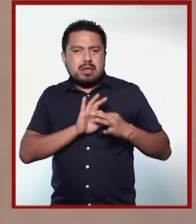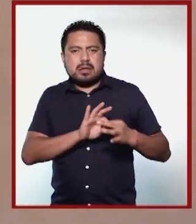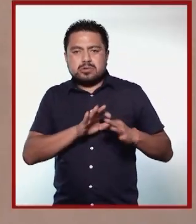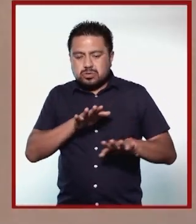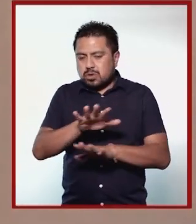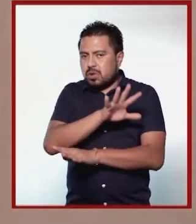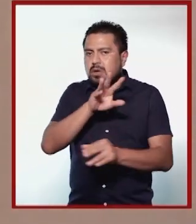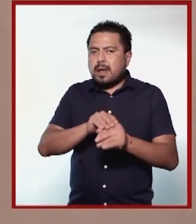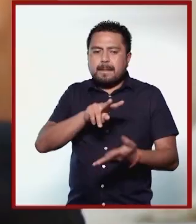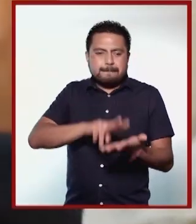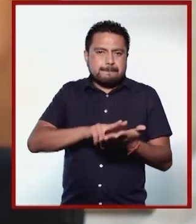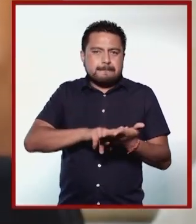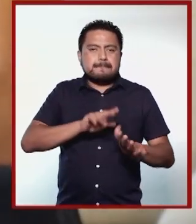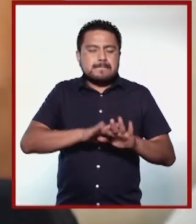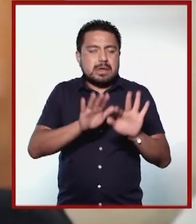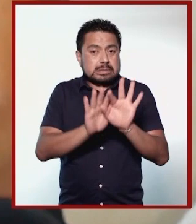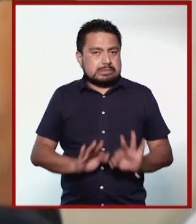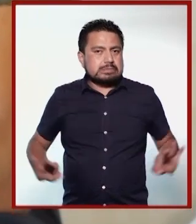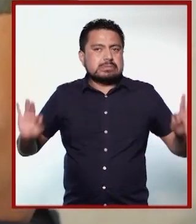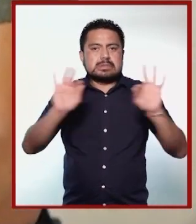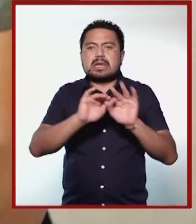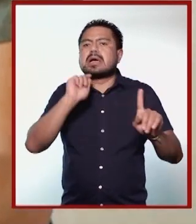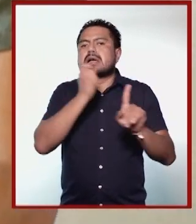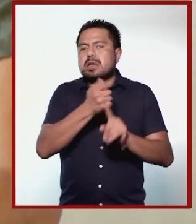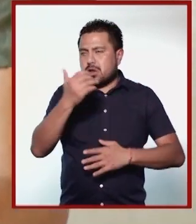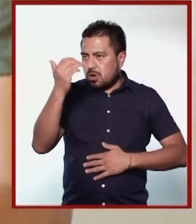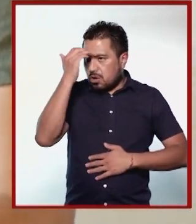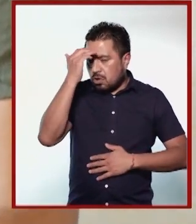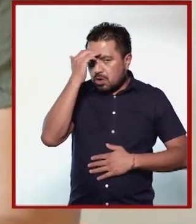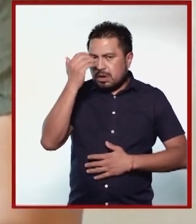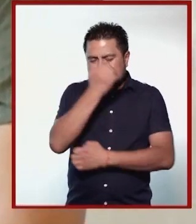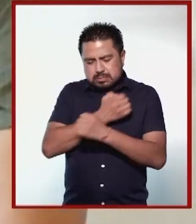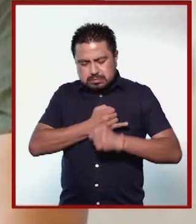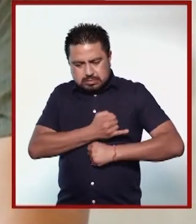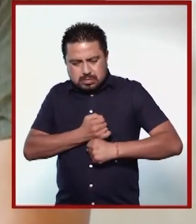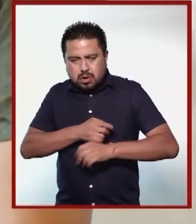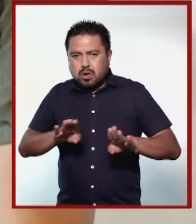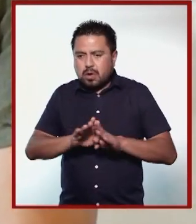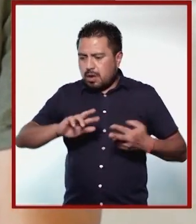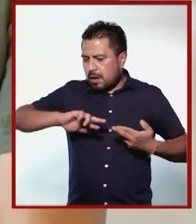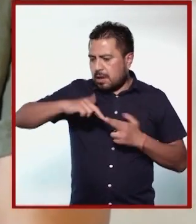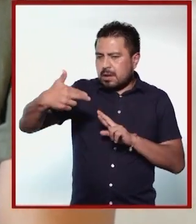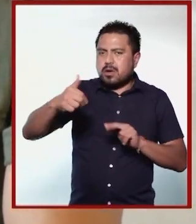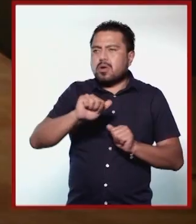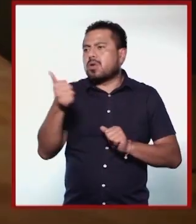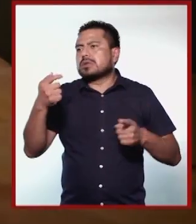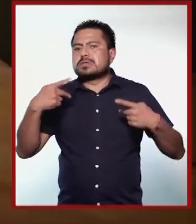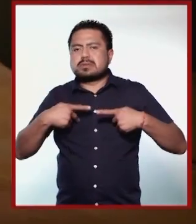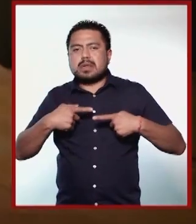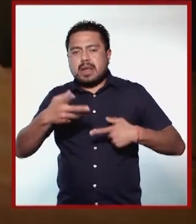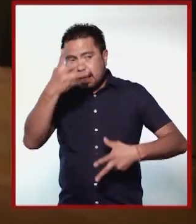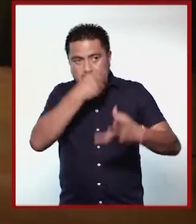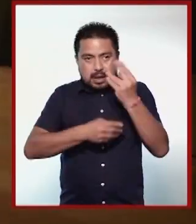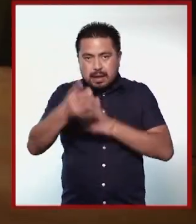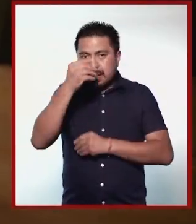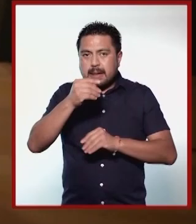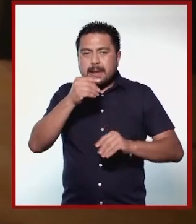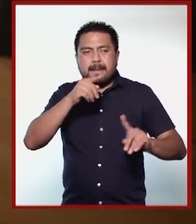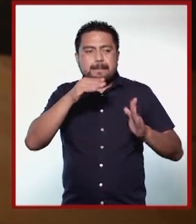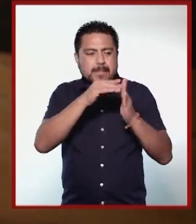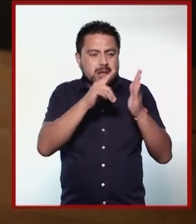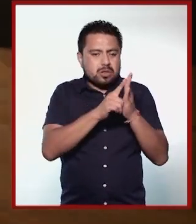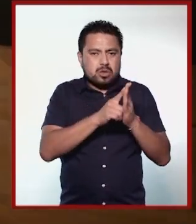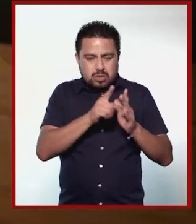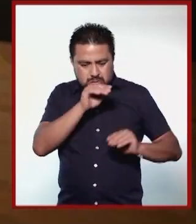y sobre todo valoramos lo importante que es conocernos y analizar cómo nos relacionamos con otras personas. Aprendimos